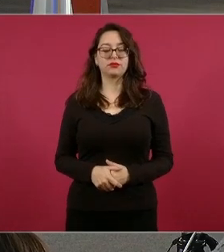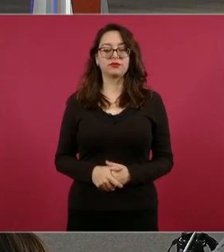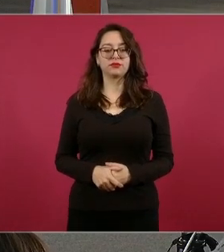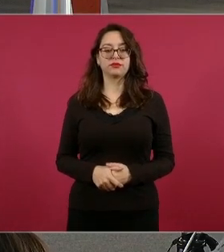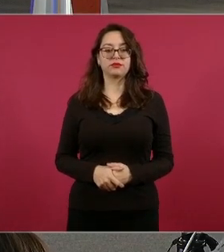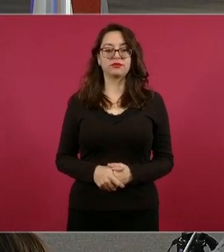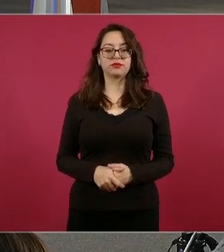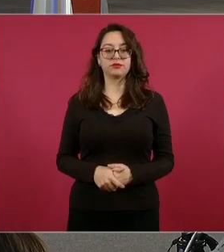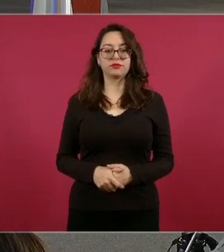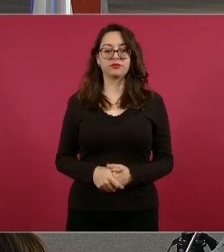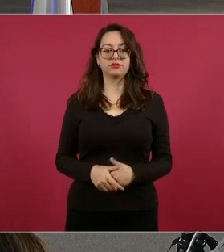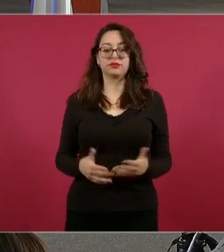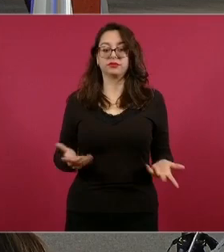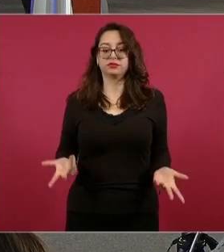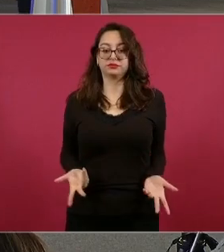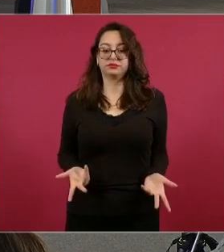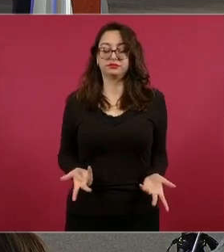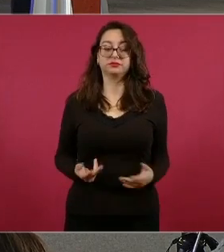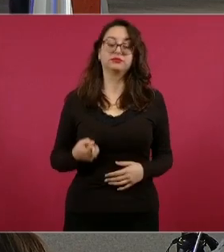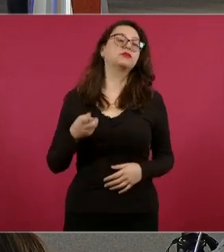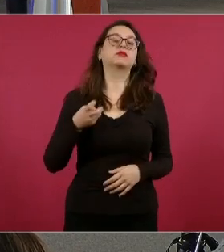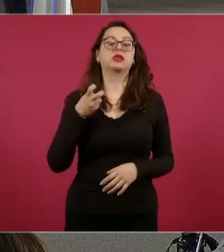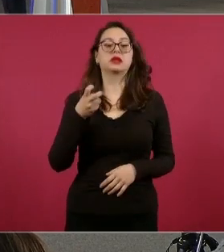Ya no vamos a verlo nosotros, pues,